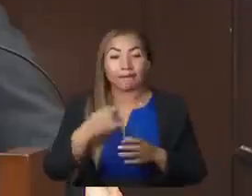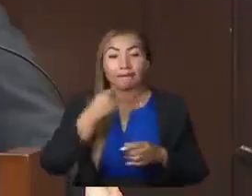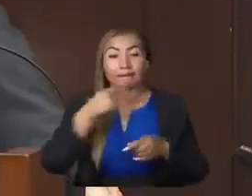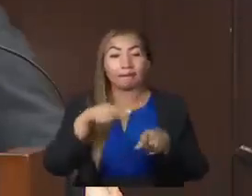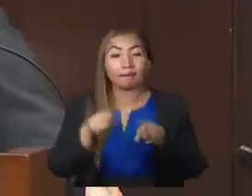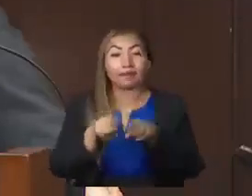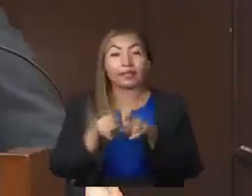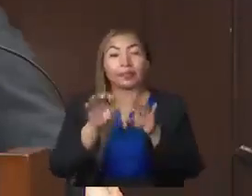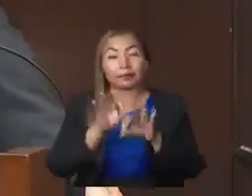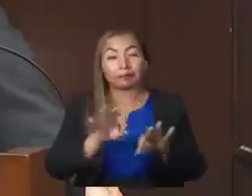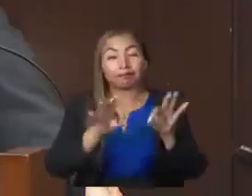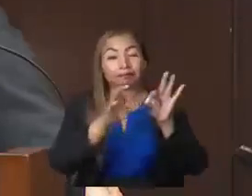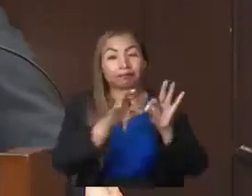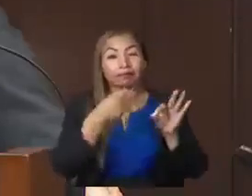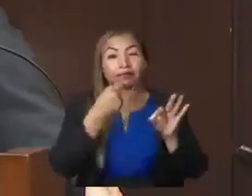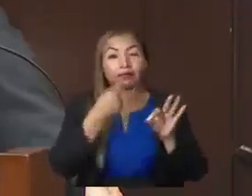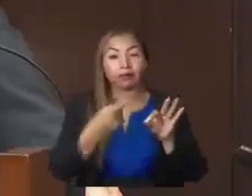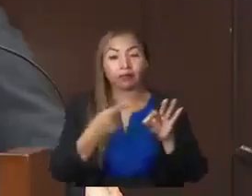evidentemente,